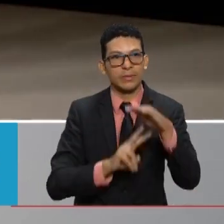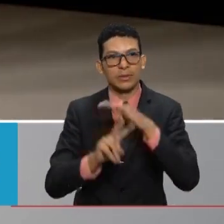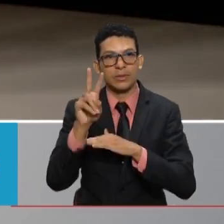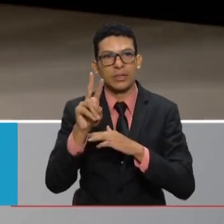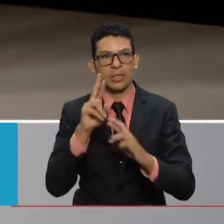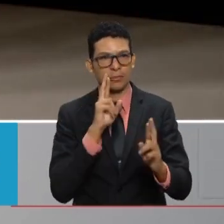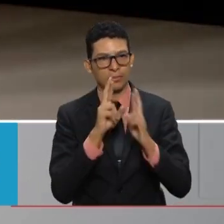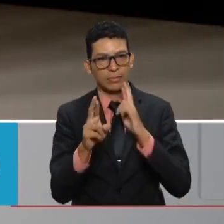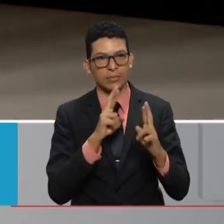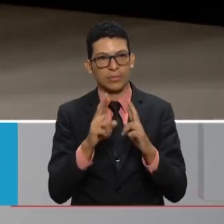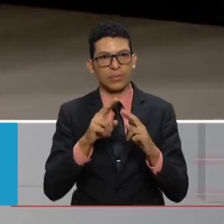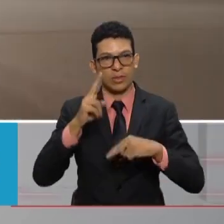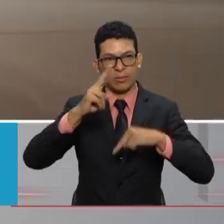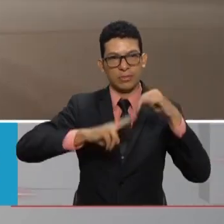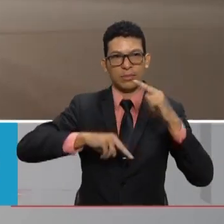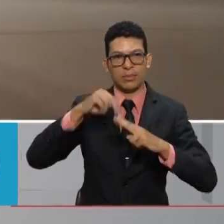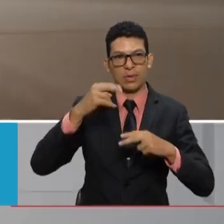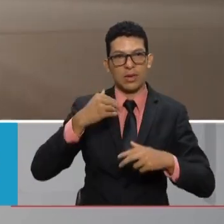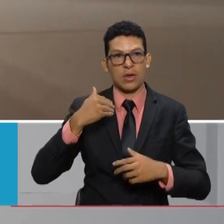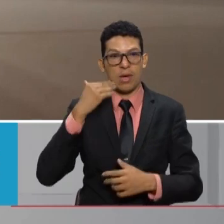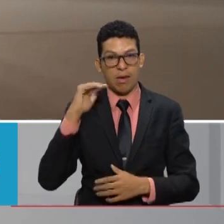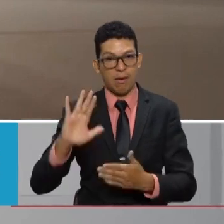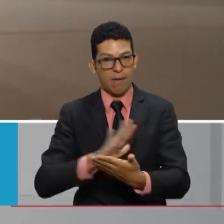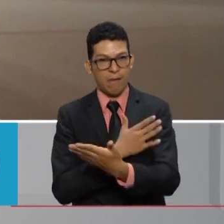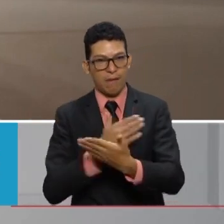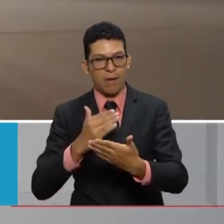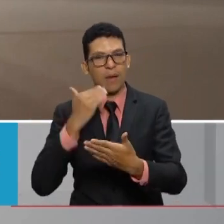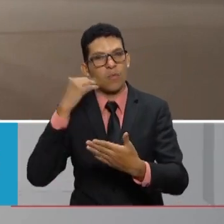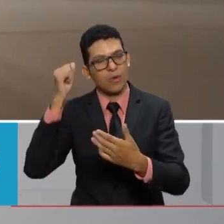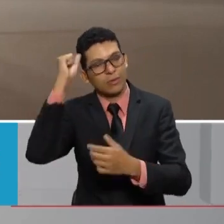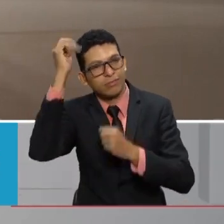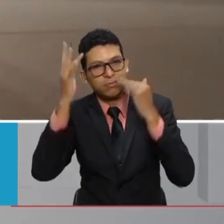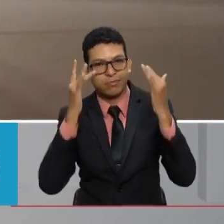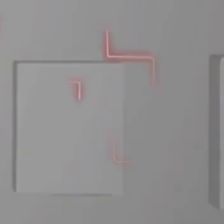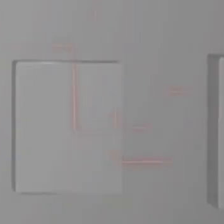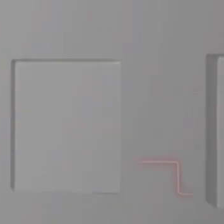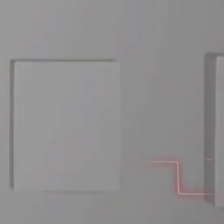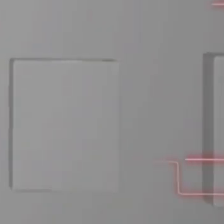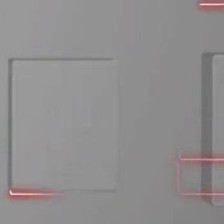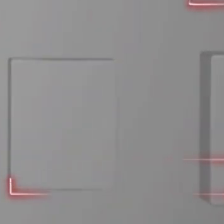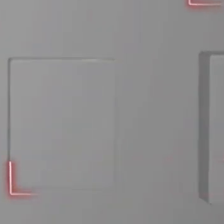la relación con la arquitectura, la música y la mujer creadora.